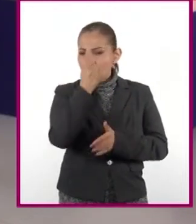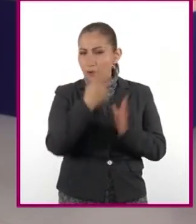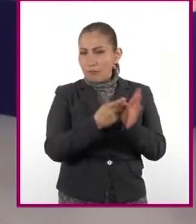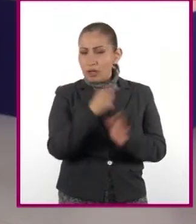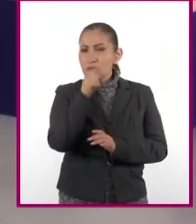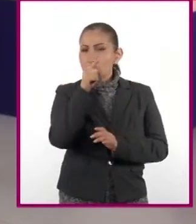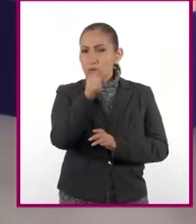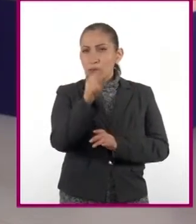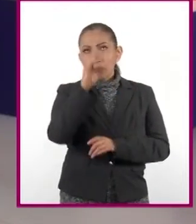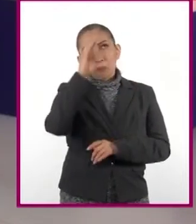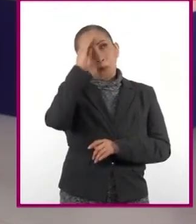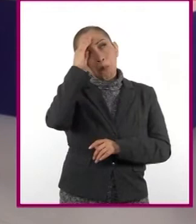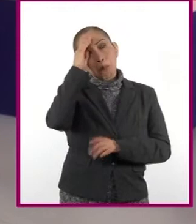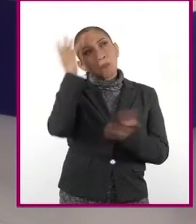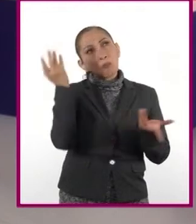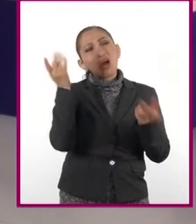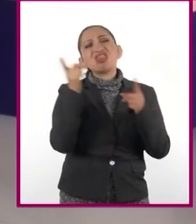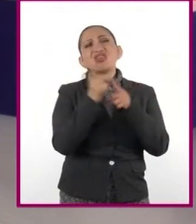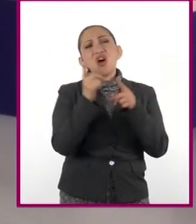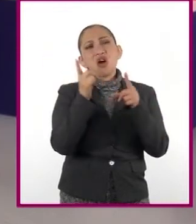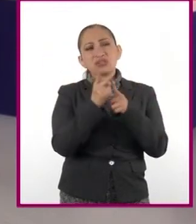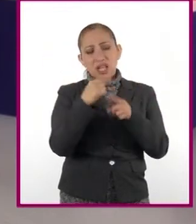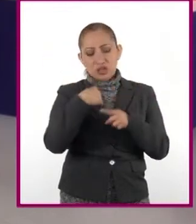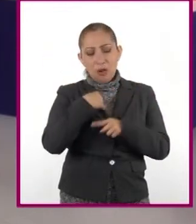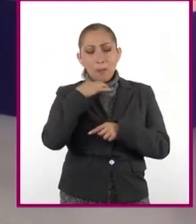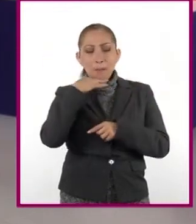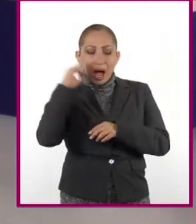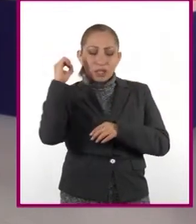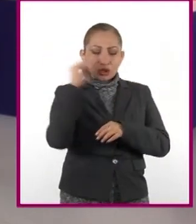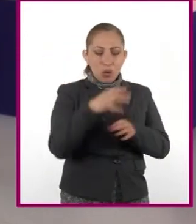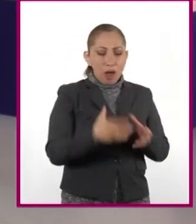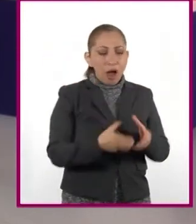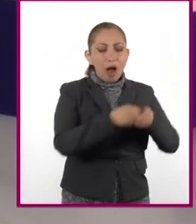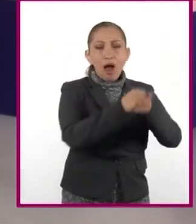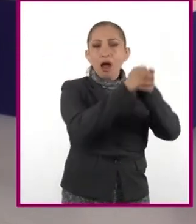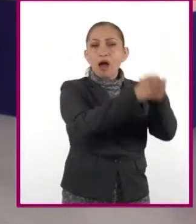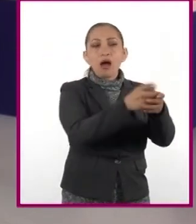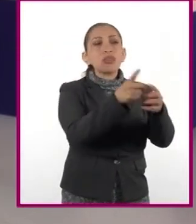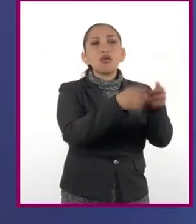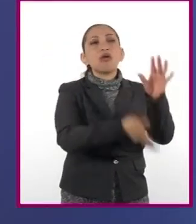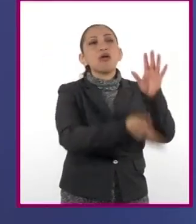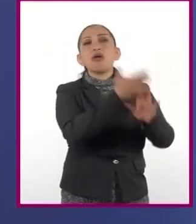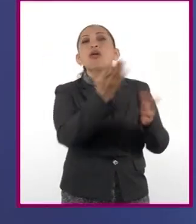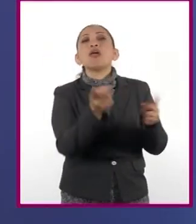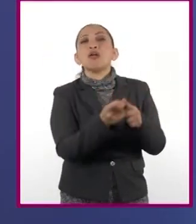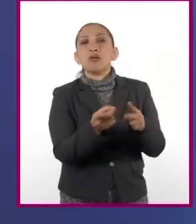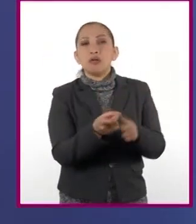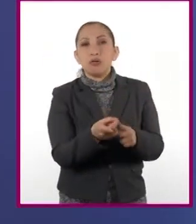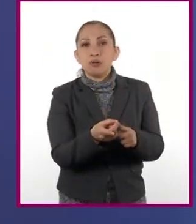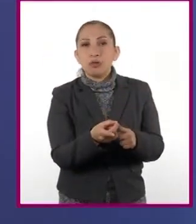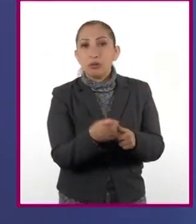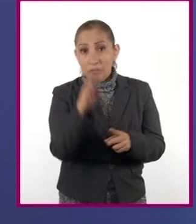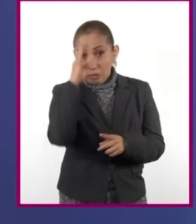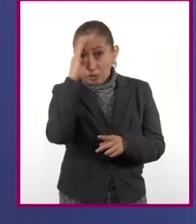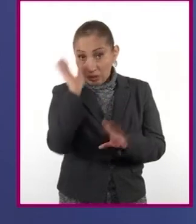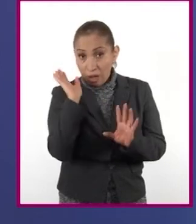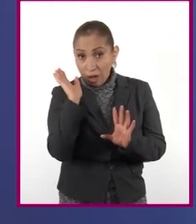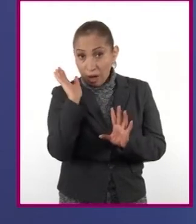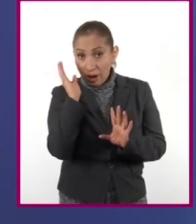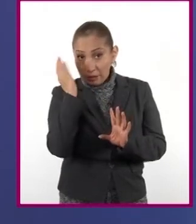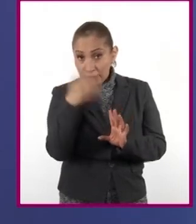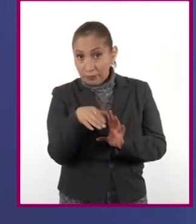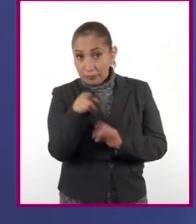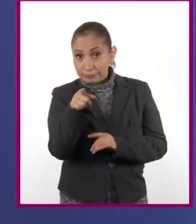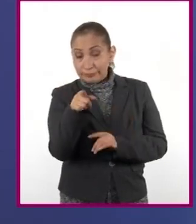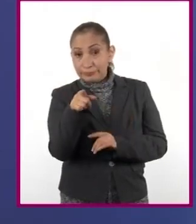vez habían pensado dónde terminan los residuos que se generan en sus casas? Hagan conciencia